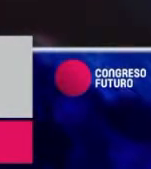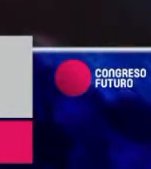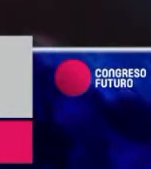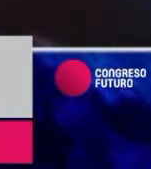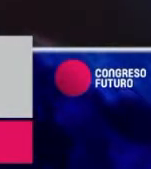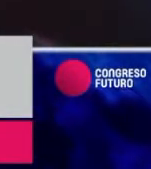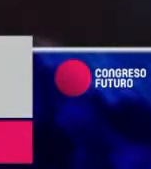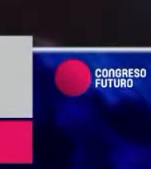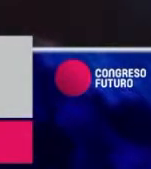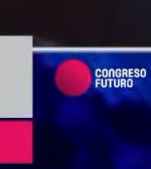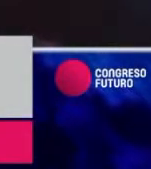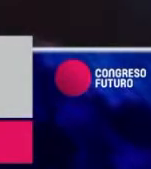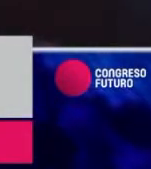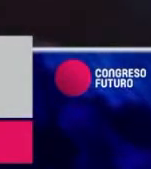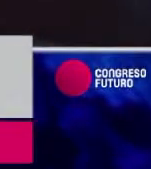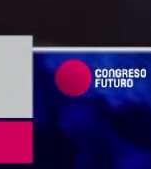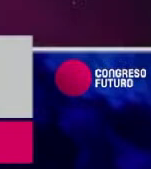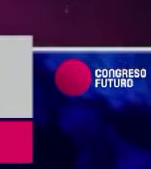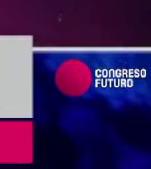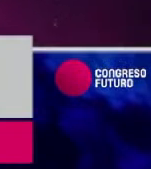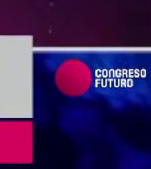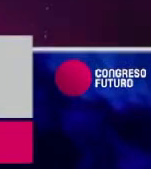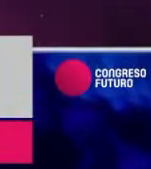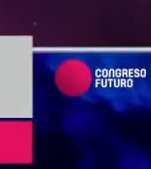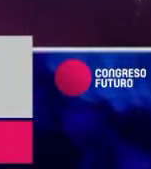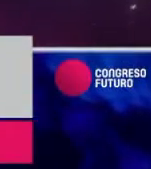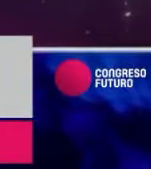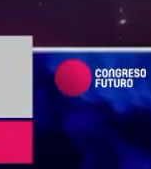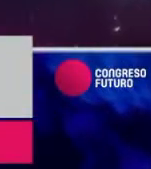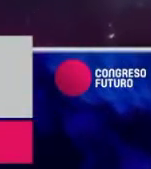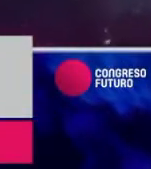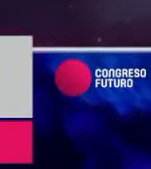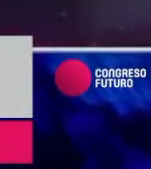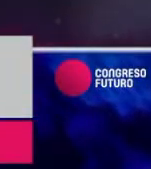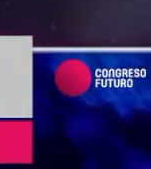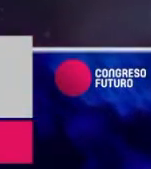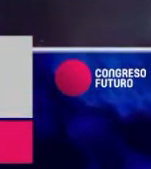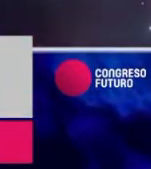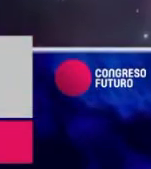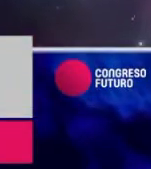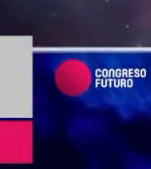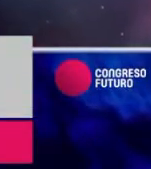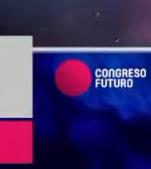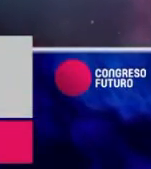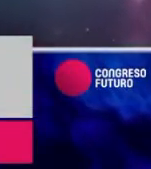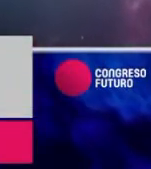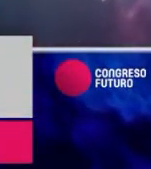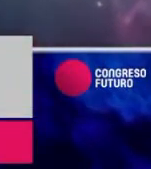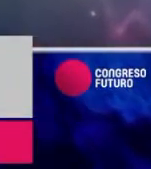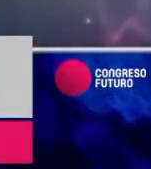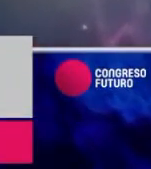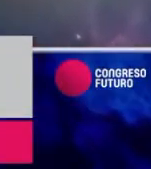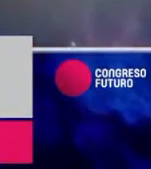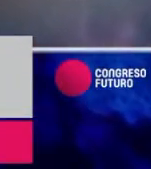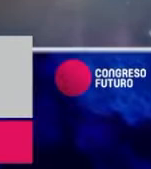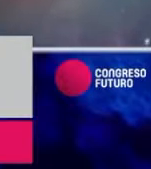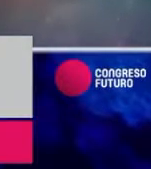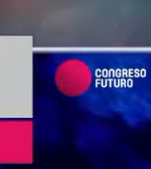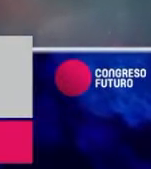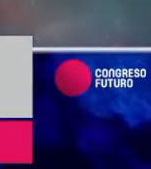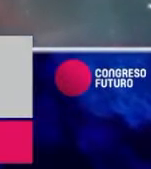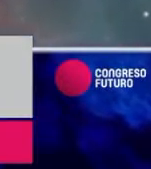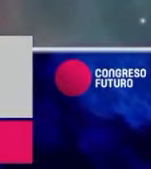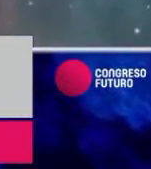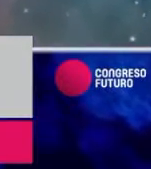astronomía, siempre la ciencia se puede explicar en forma correcta, usando un lenguaje cercano,